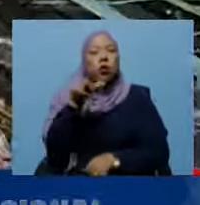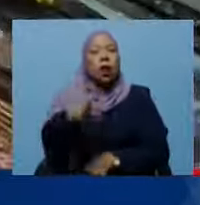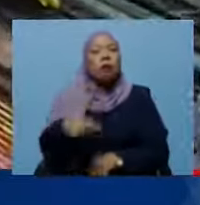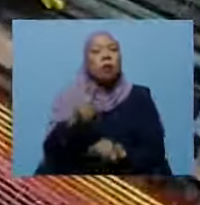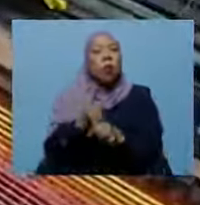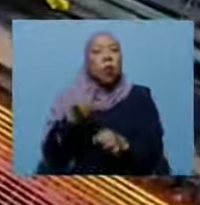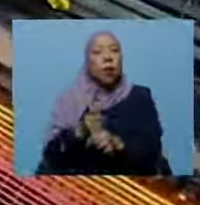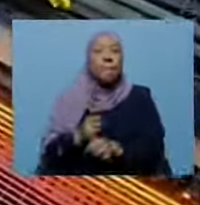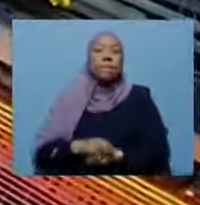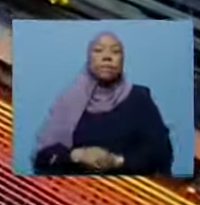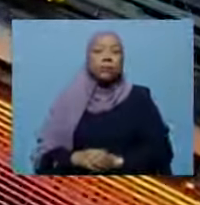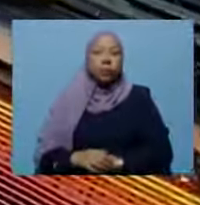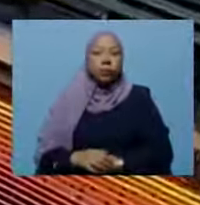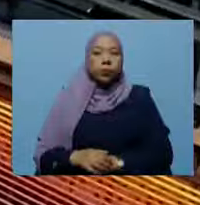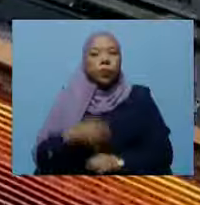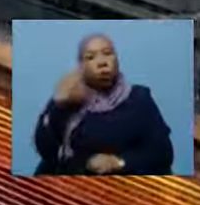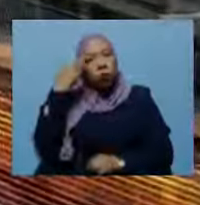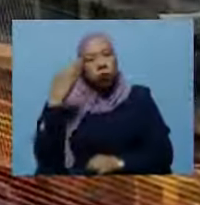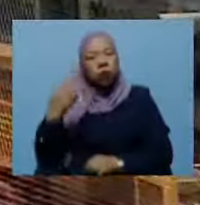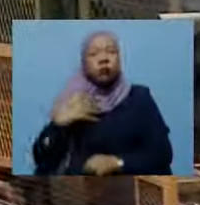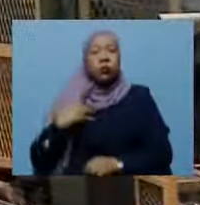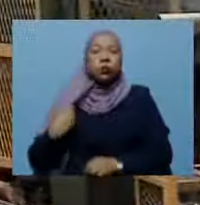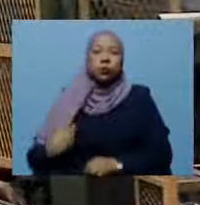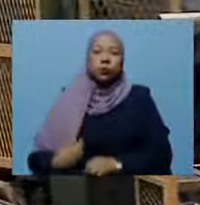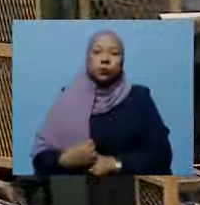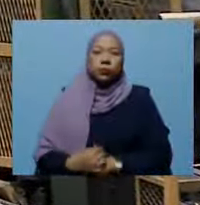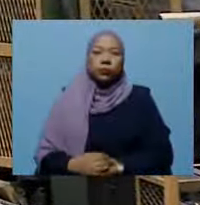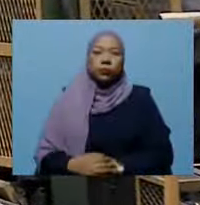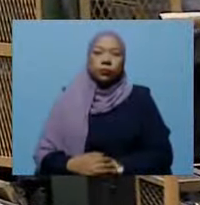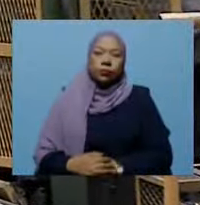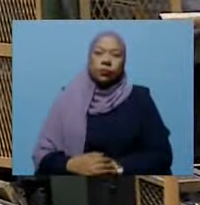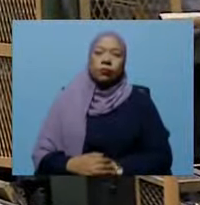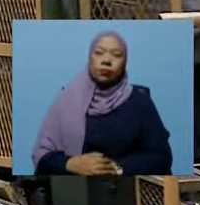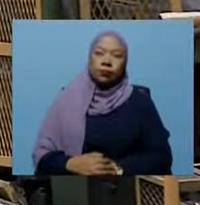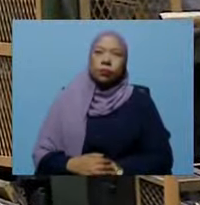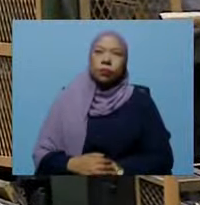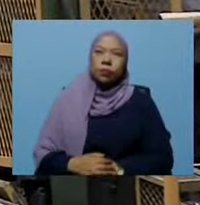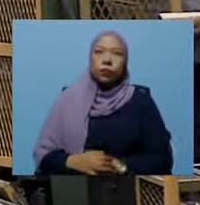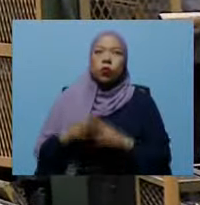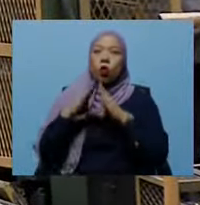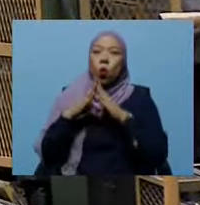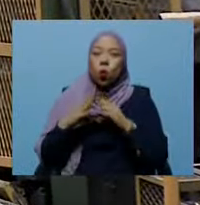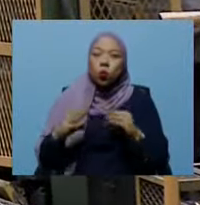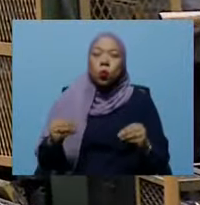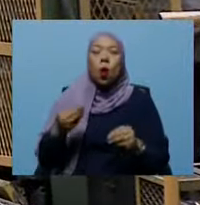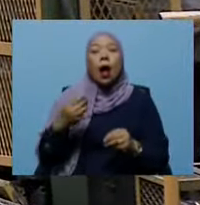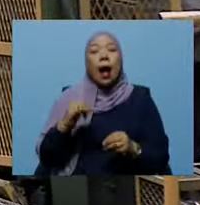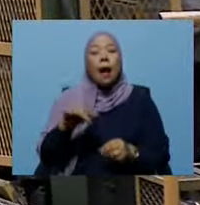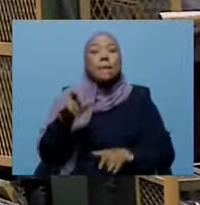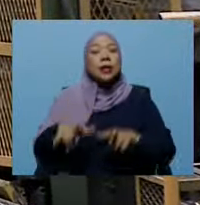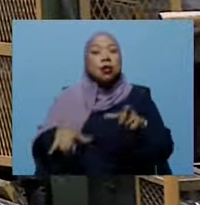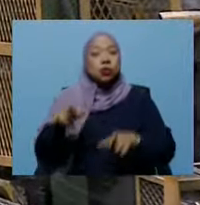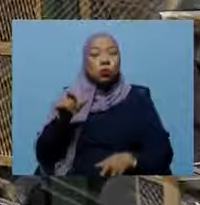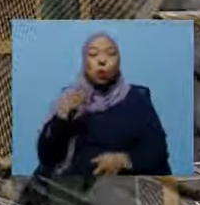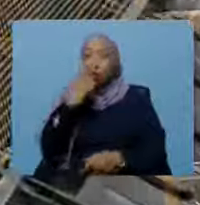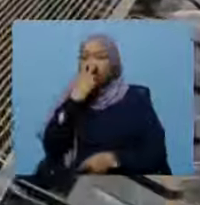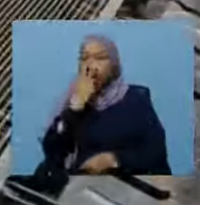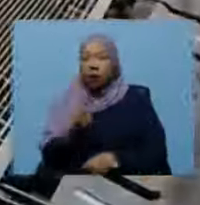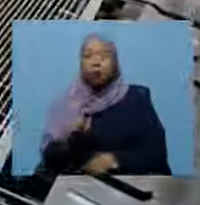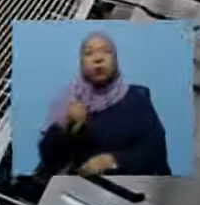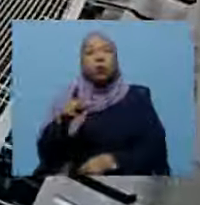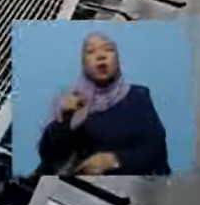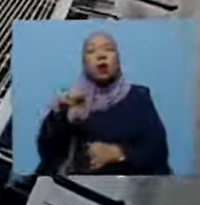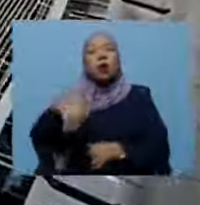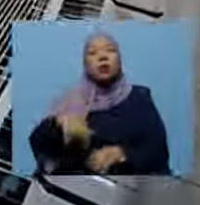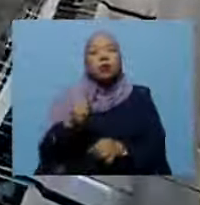Ya voy para allá para darles un saludo. Aquí están todos. Aquí venimos precisamente para